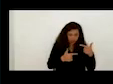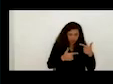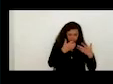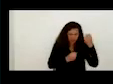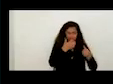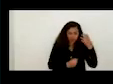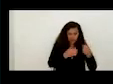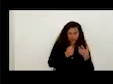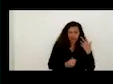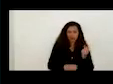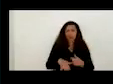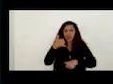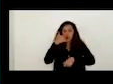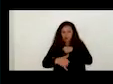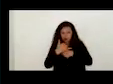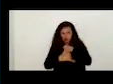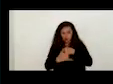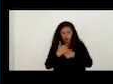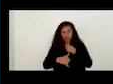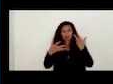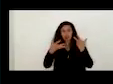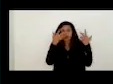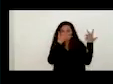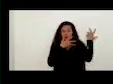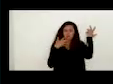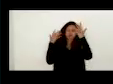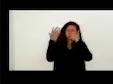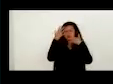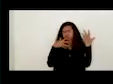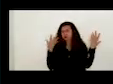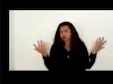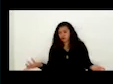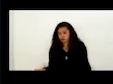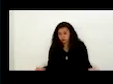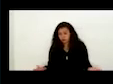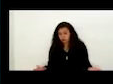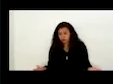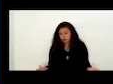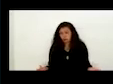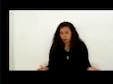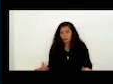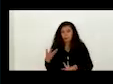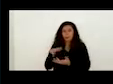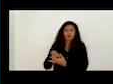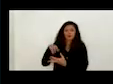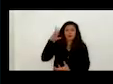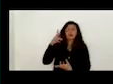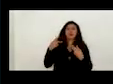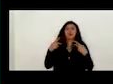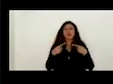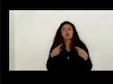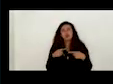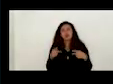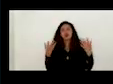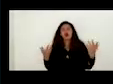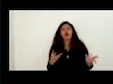porque generalmente hay una gran confusión y la gran mayoría de las personas o de los proveedores de